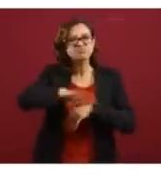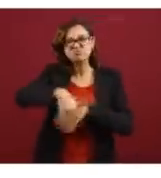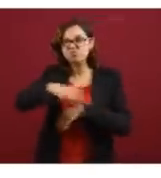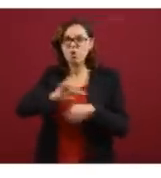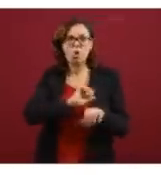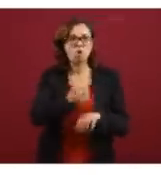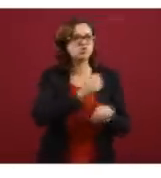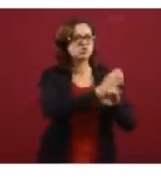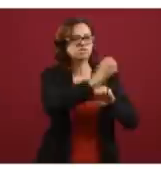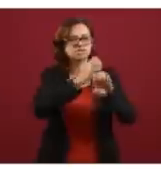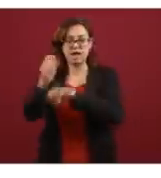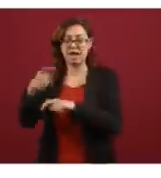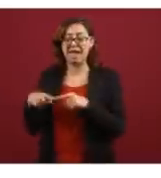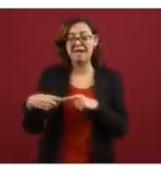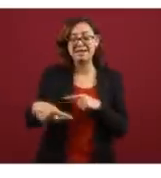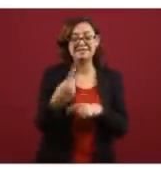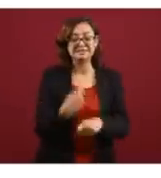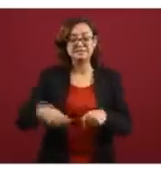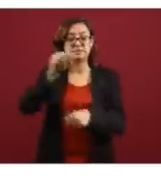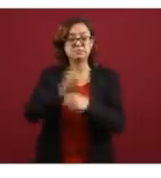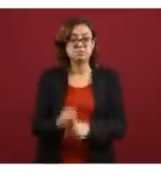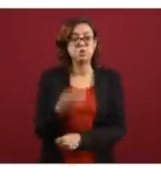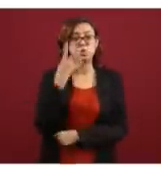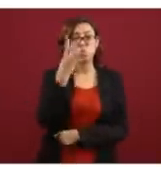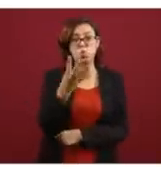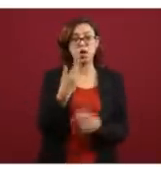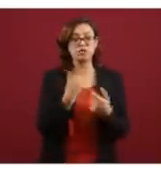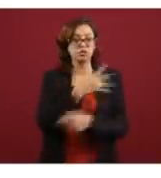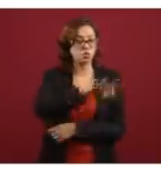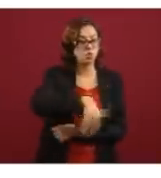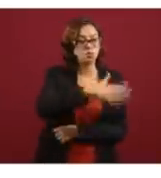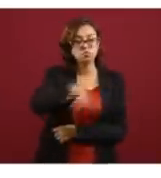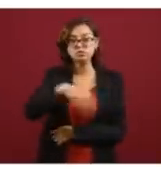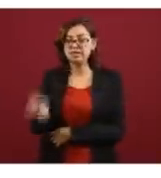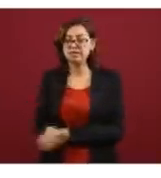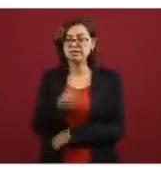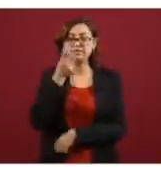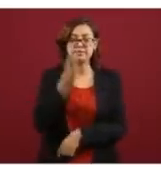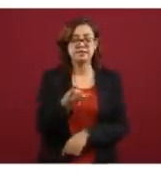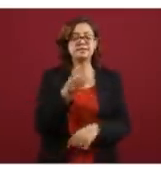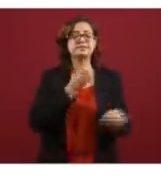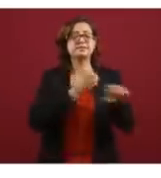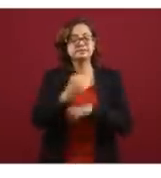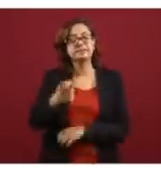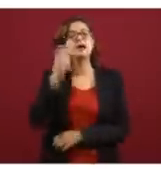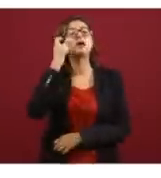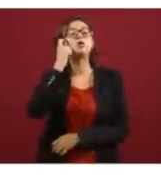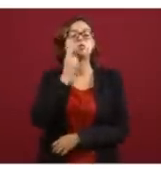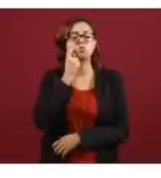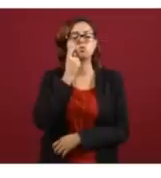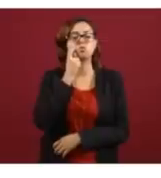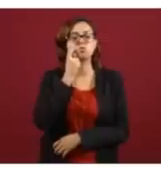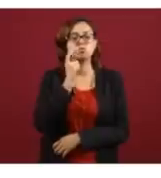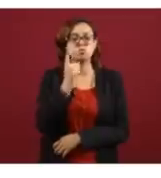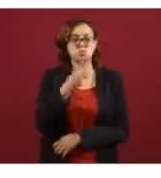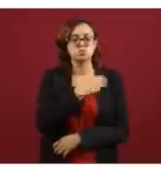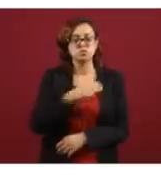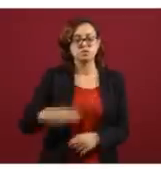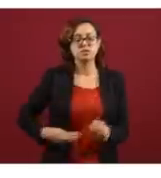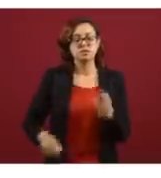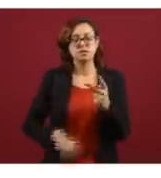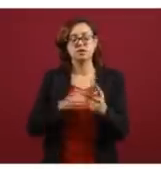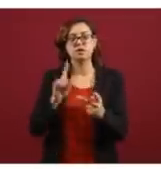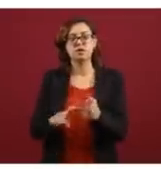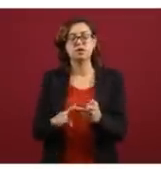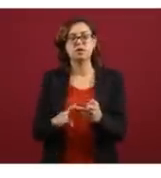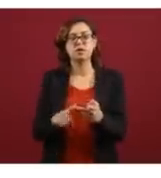esta semana se llevarán a cabo 4 búsquedas, 3 en el estado de Guerrero, uno de los municipios, una en